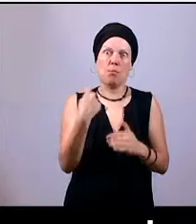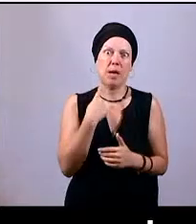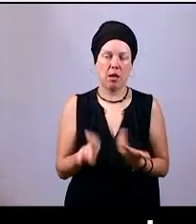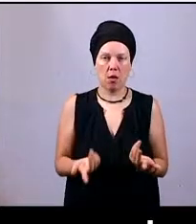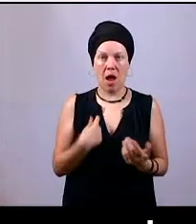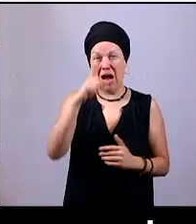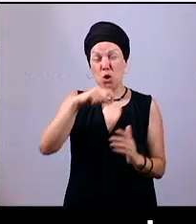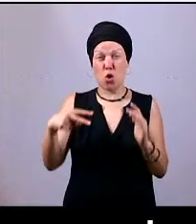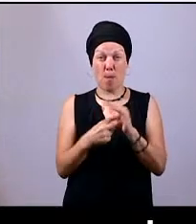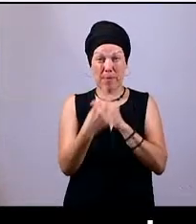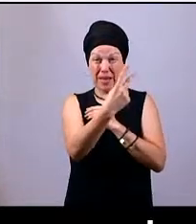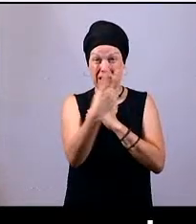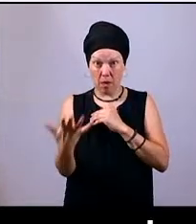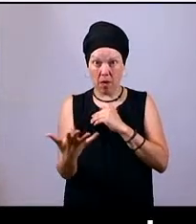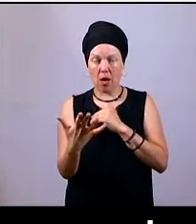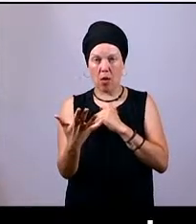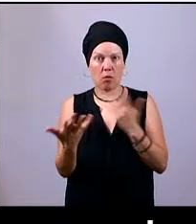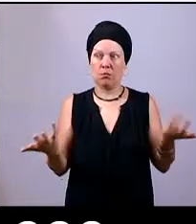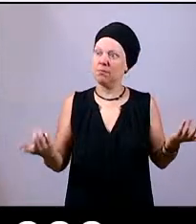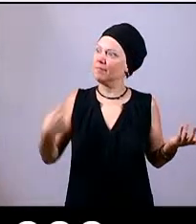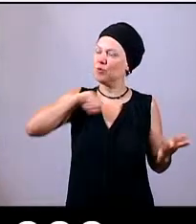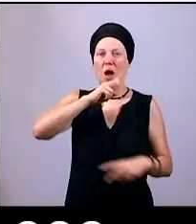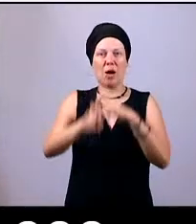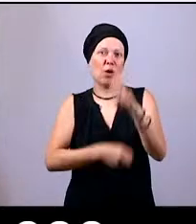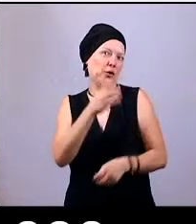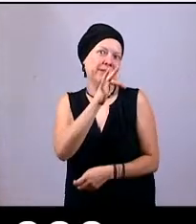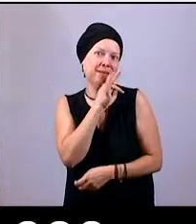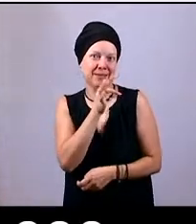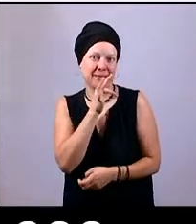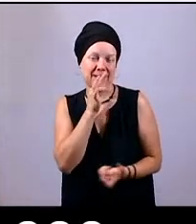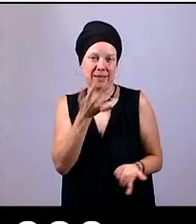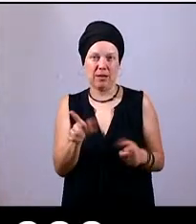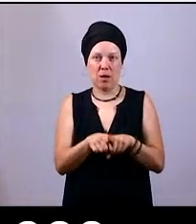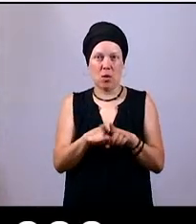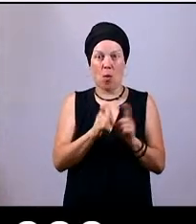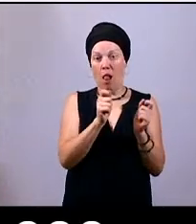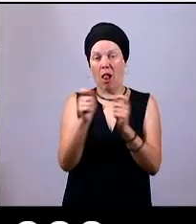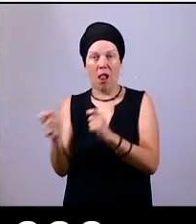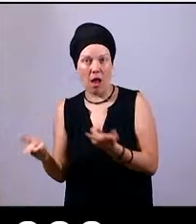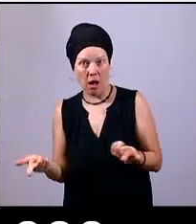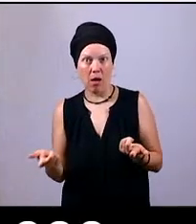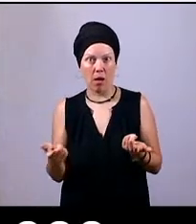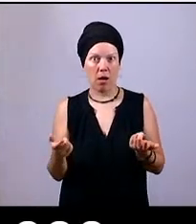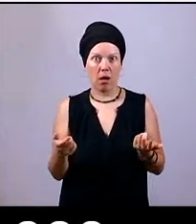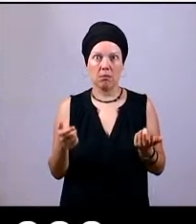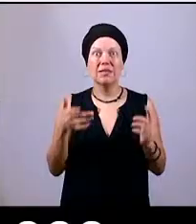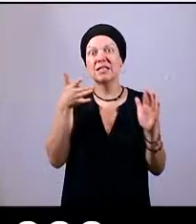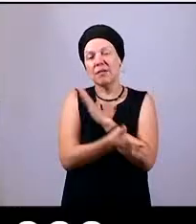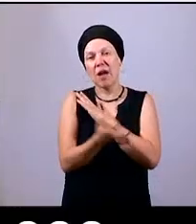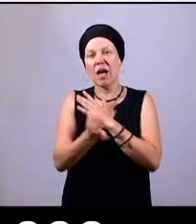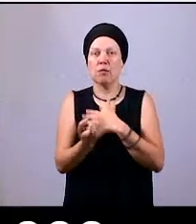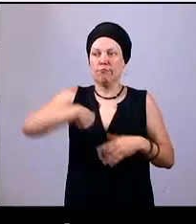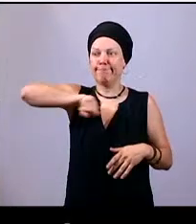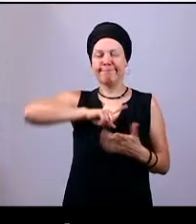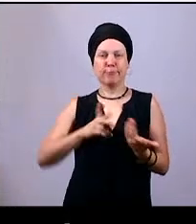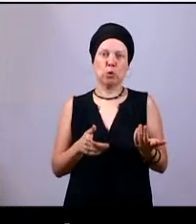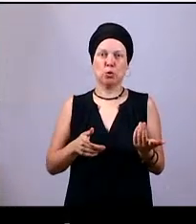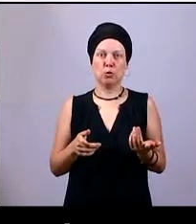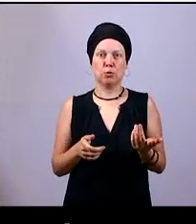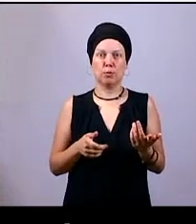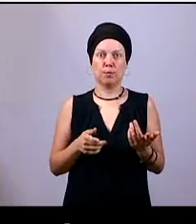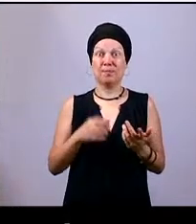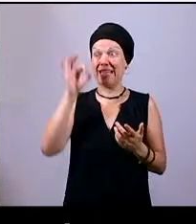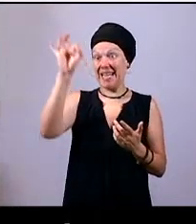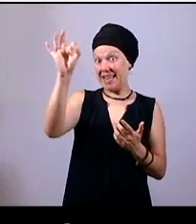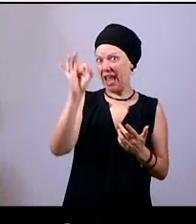año 2025, que no tengamos actualizadas aún las entregas a cuenta, supone que hemos tenido que pagar en